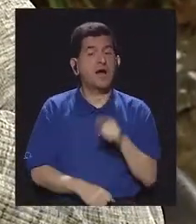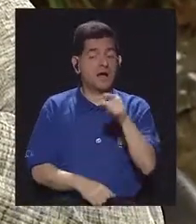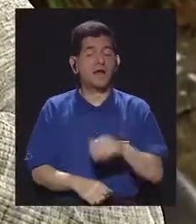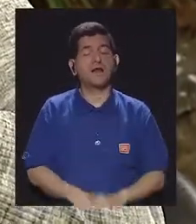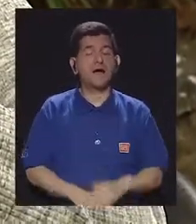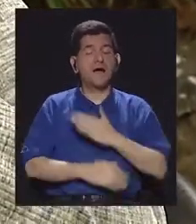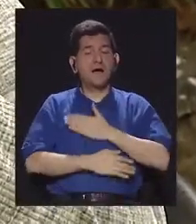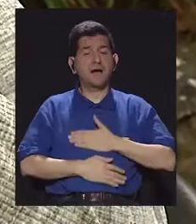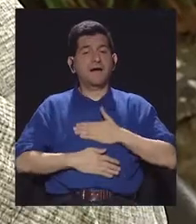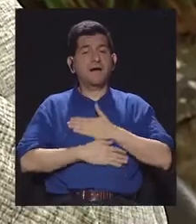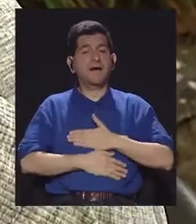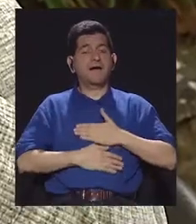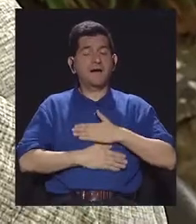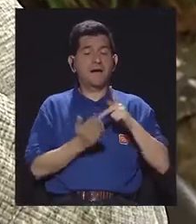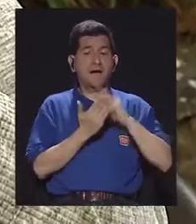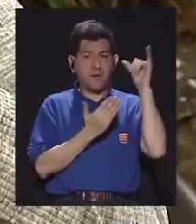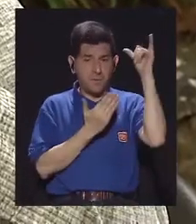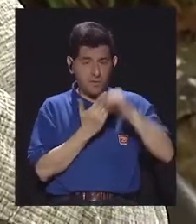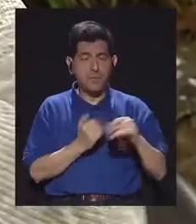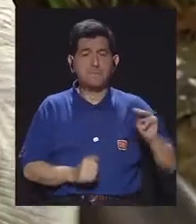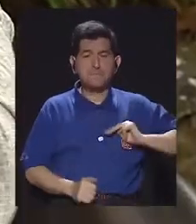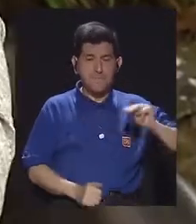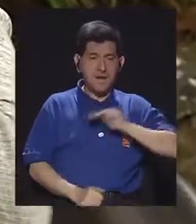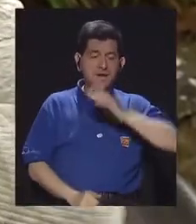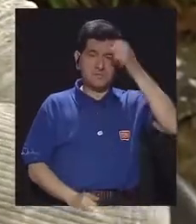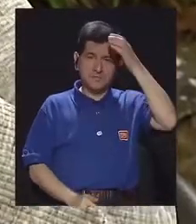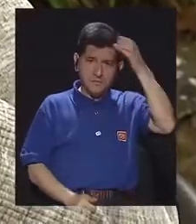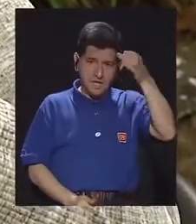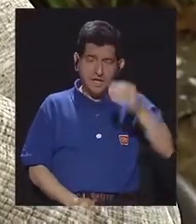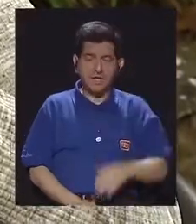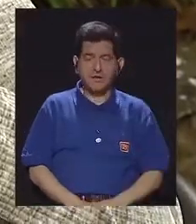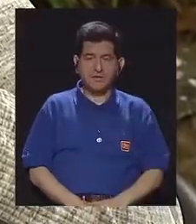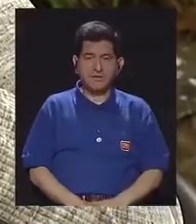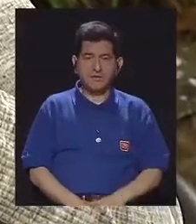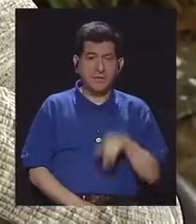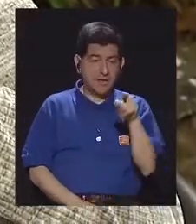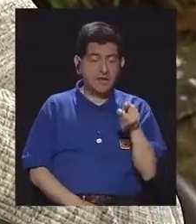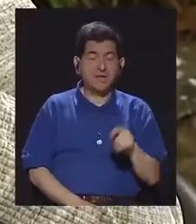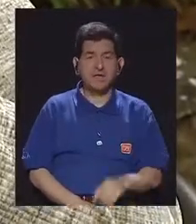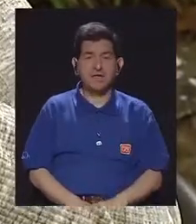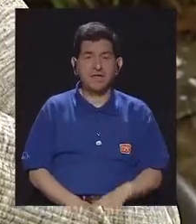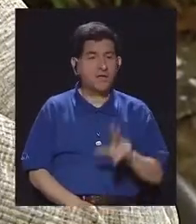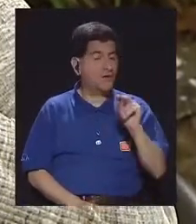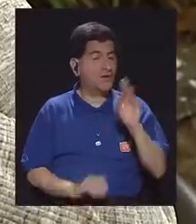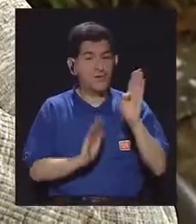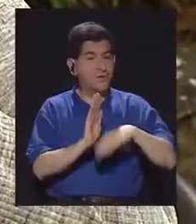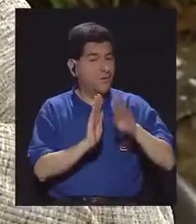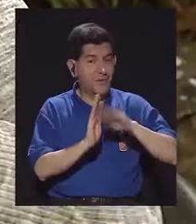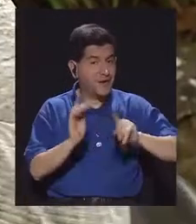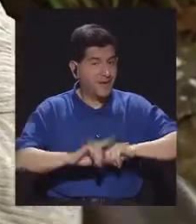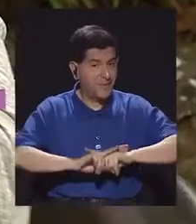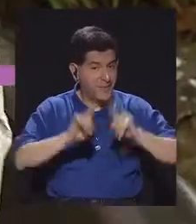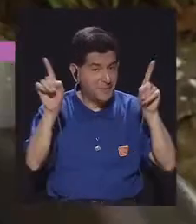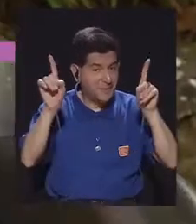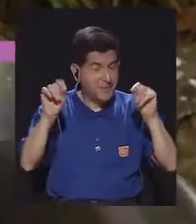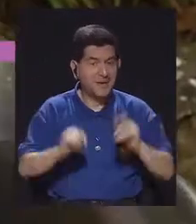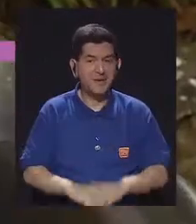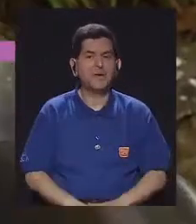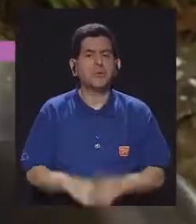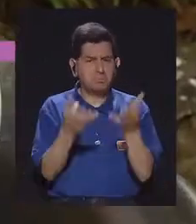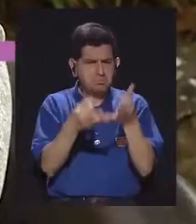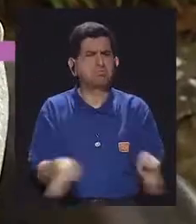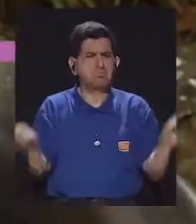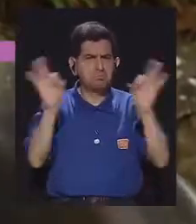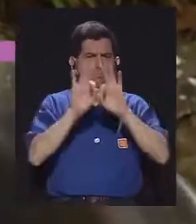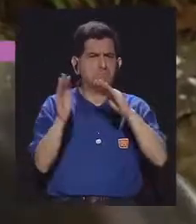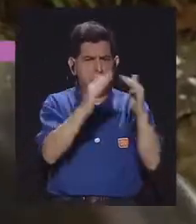recreación, estamos haciendo un proyectito con el Ministerio de Cultura, y no nos sale muy barato, eso sí, pero vale